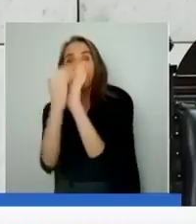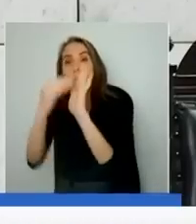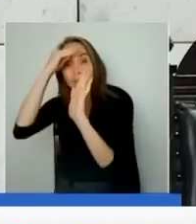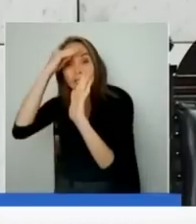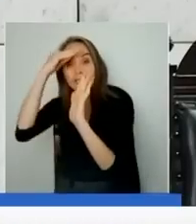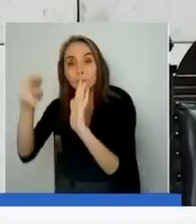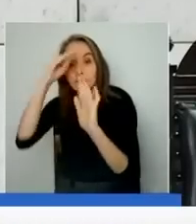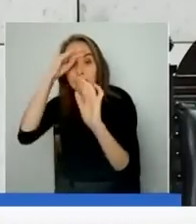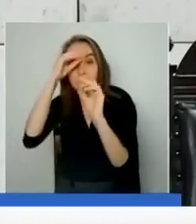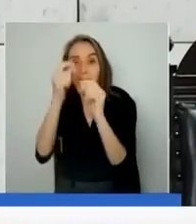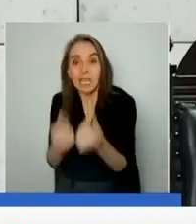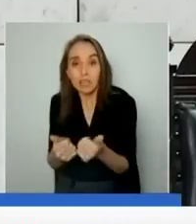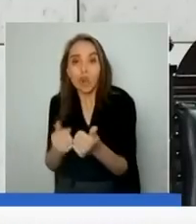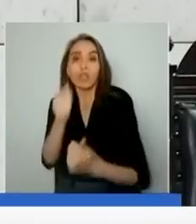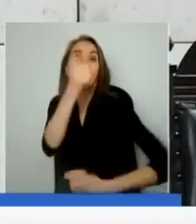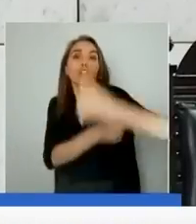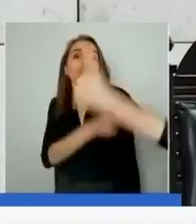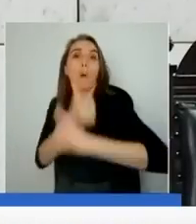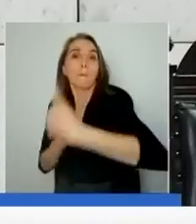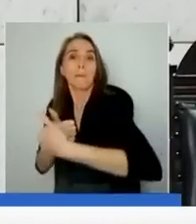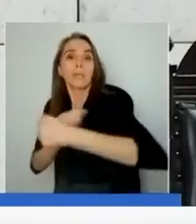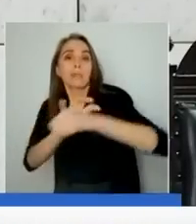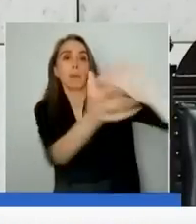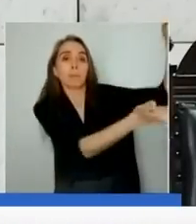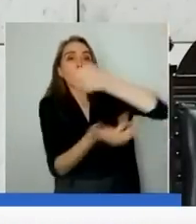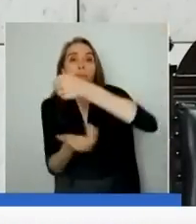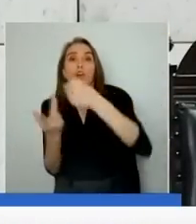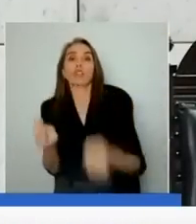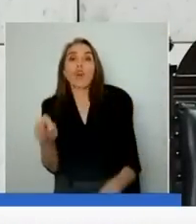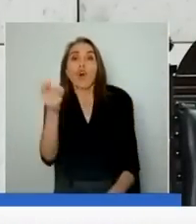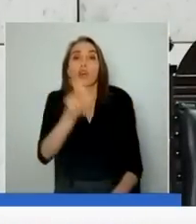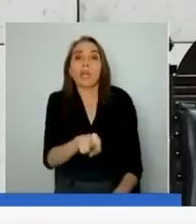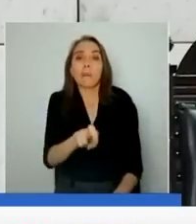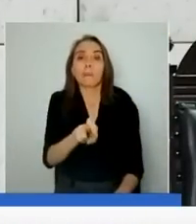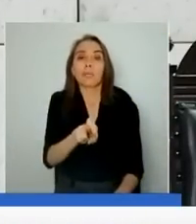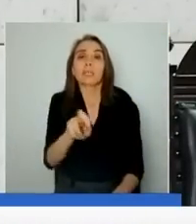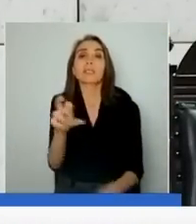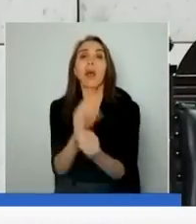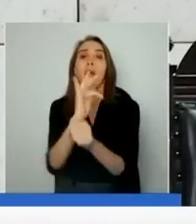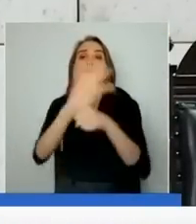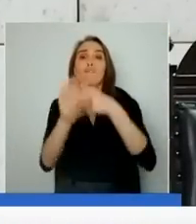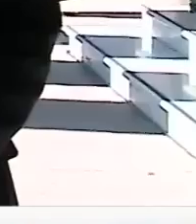hacerlo, para que no se vuelvan a repetir los casos como el de la Fundación Democracia Viva.